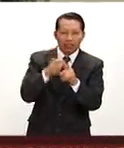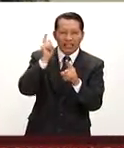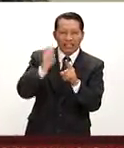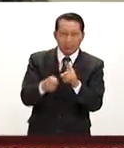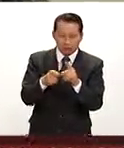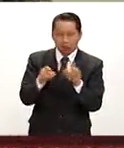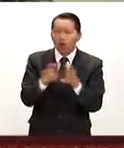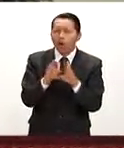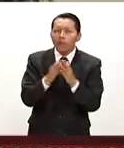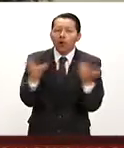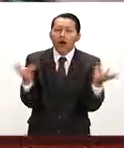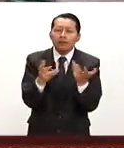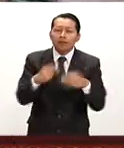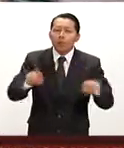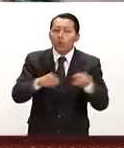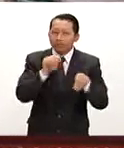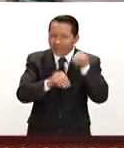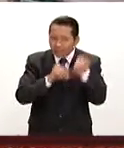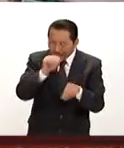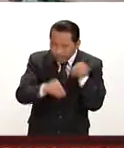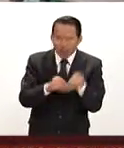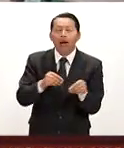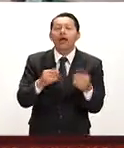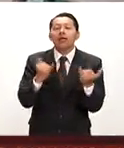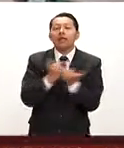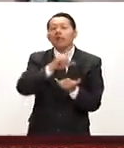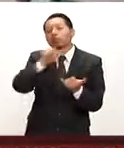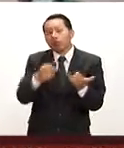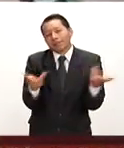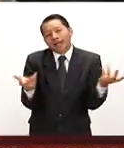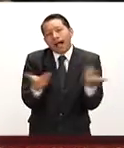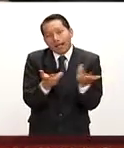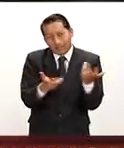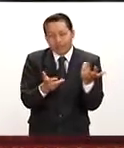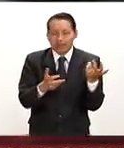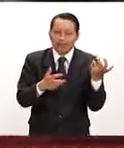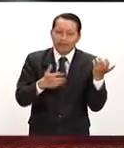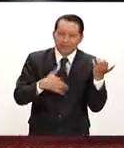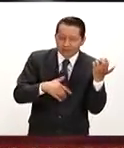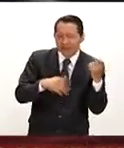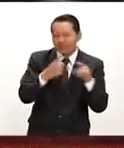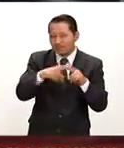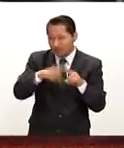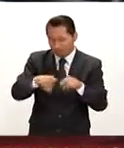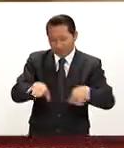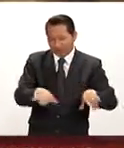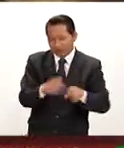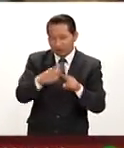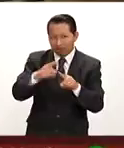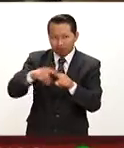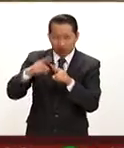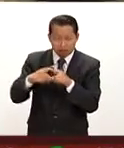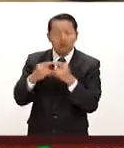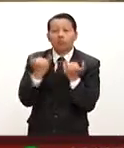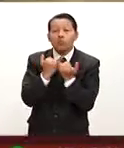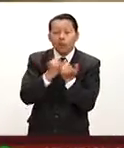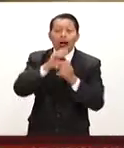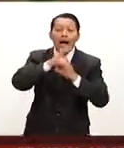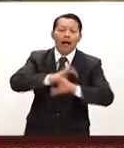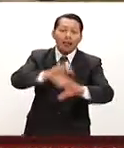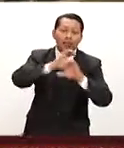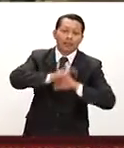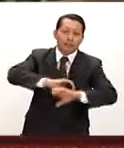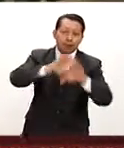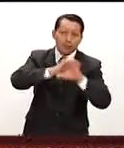composición, interpretación instrumental o vocal y educación musical. Definitivamente uno se tiene